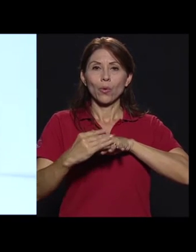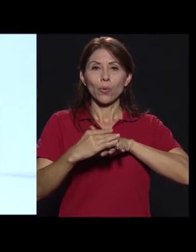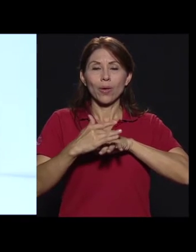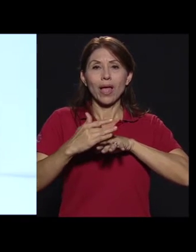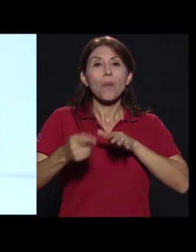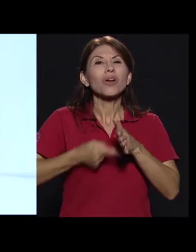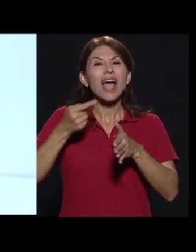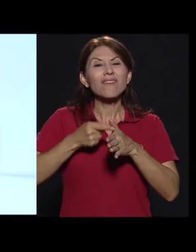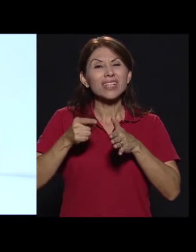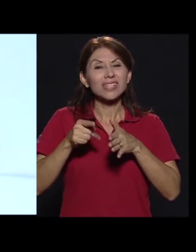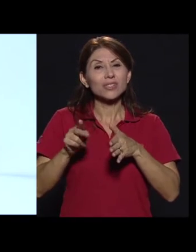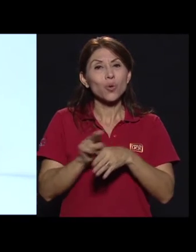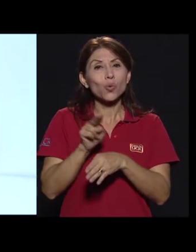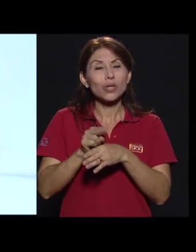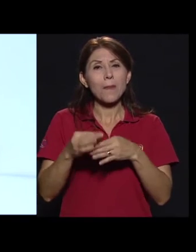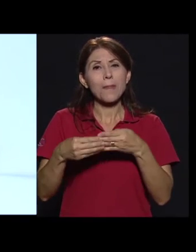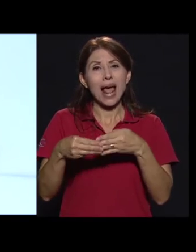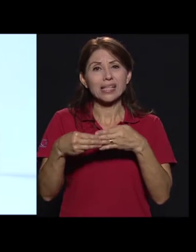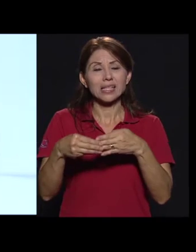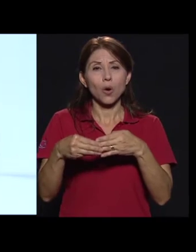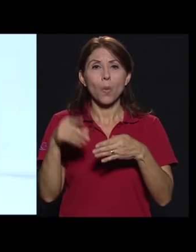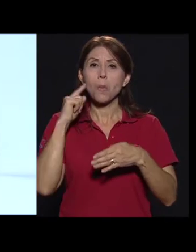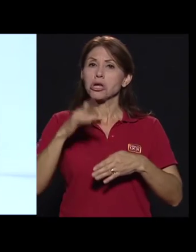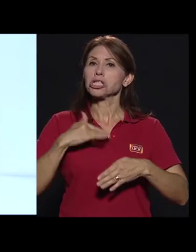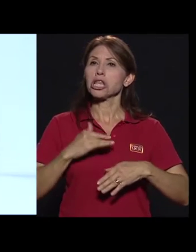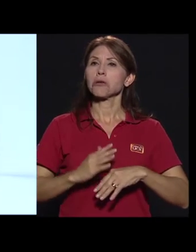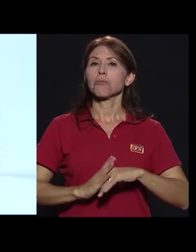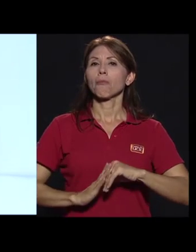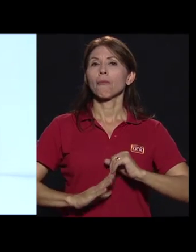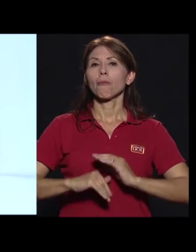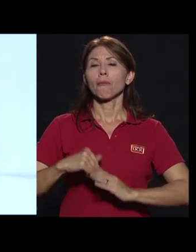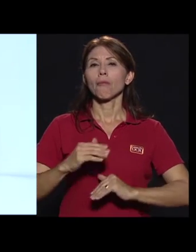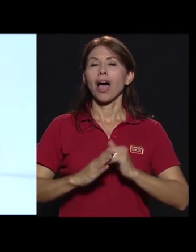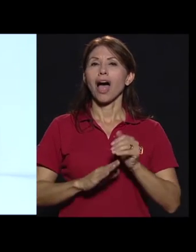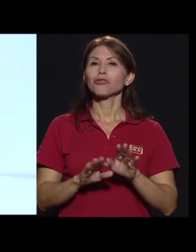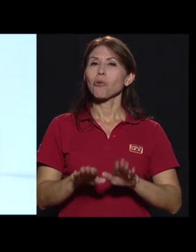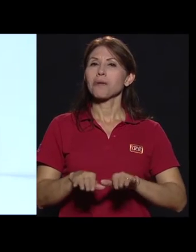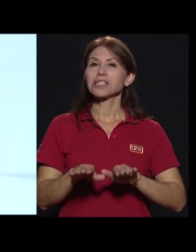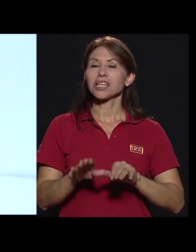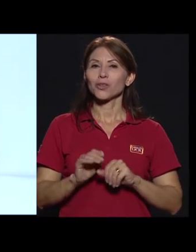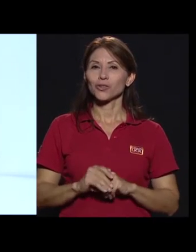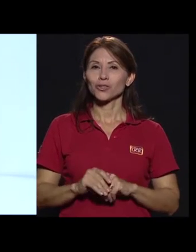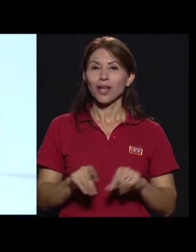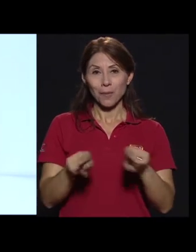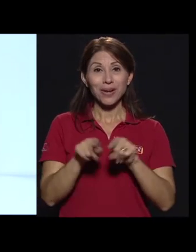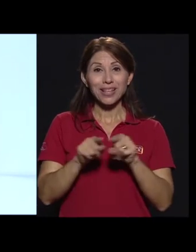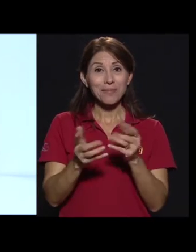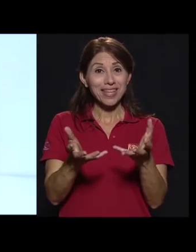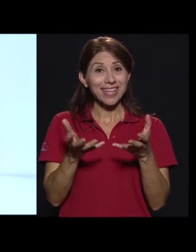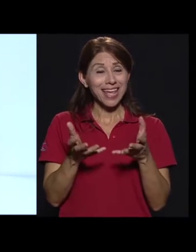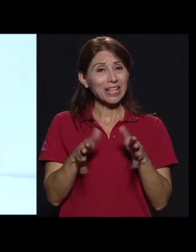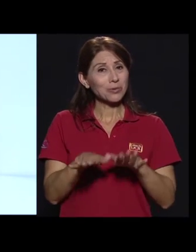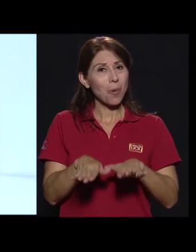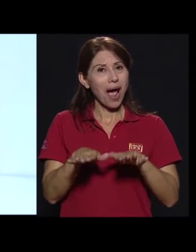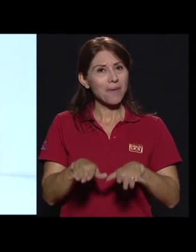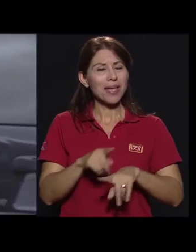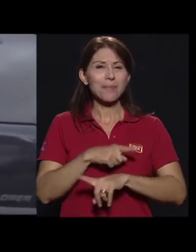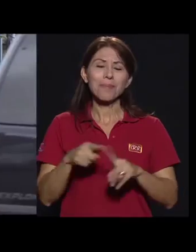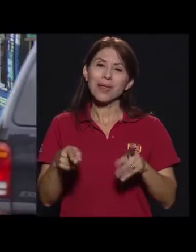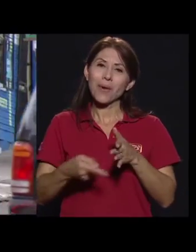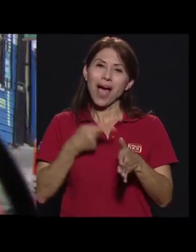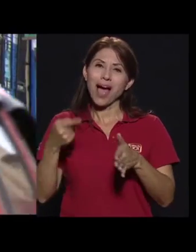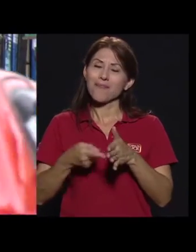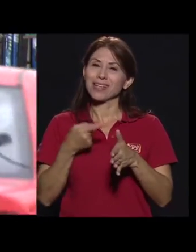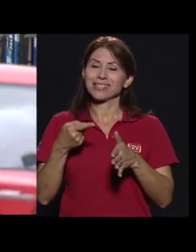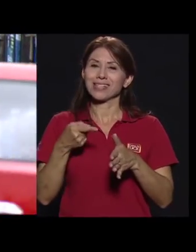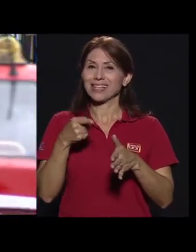muchas veces usan tipos de plástico, como te digo, por comodidad, porque son suavecitos, porque ellos buscan también comodidad y zapatos suaves,